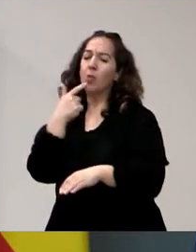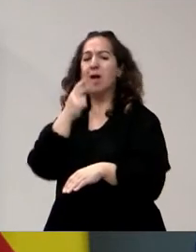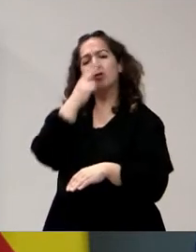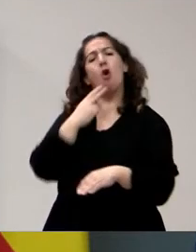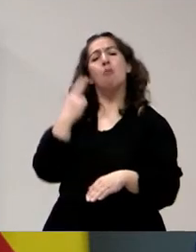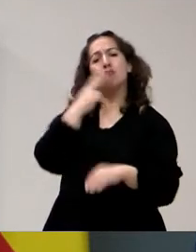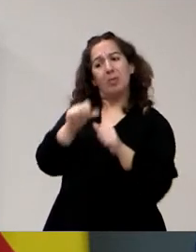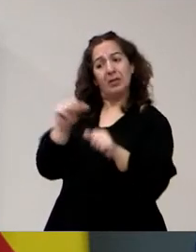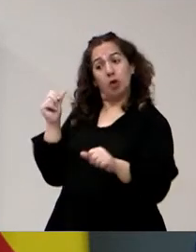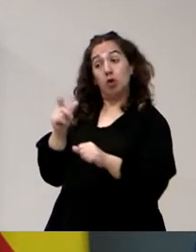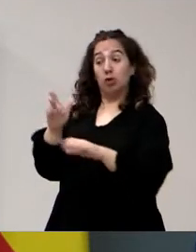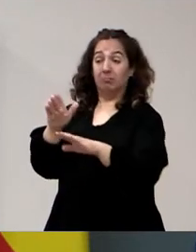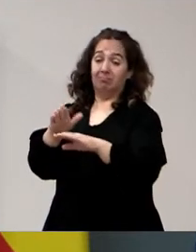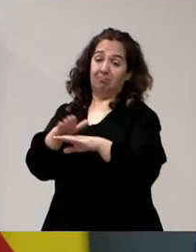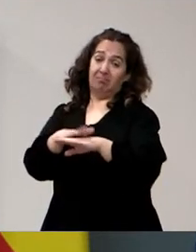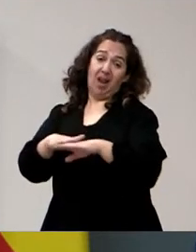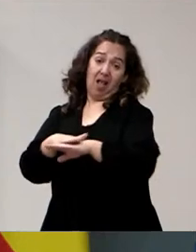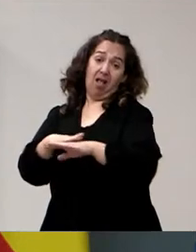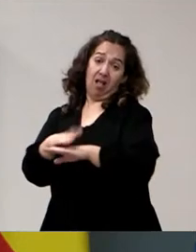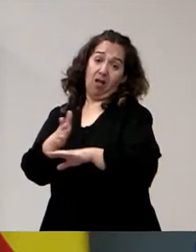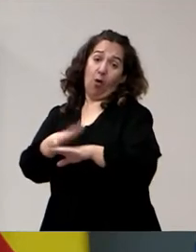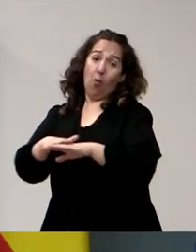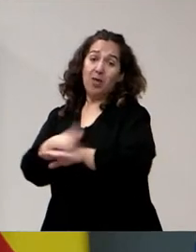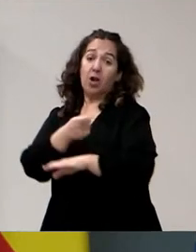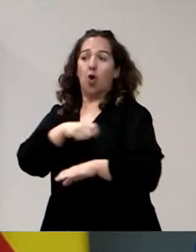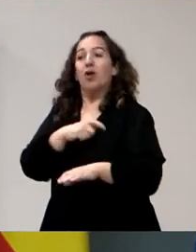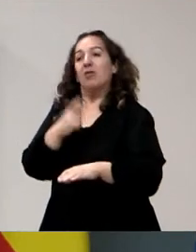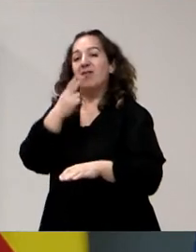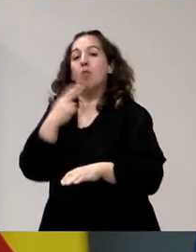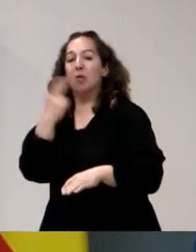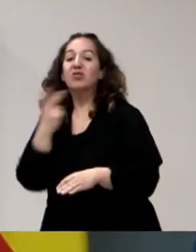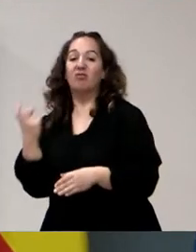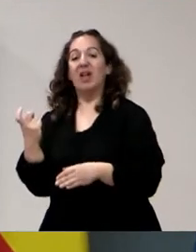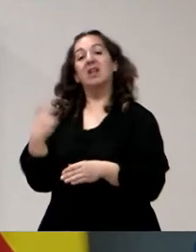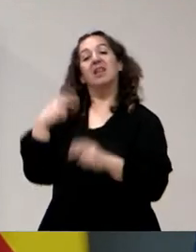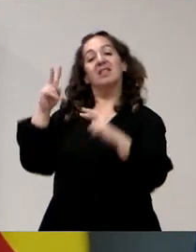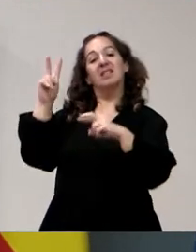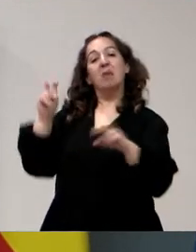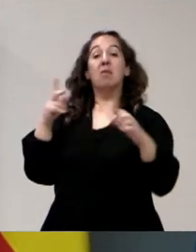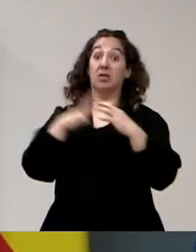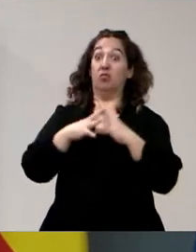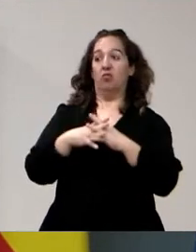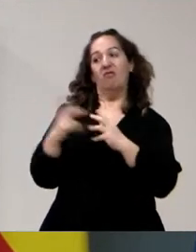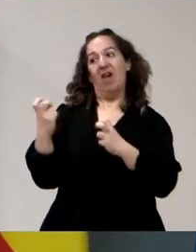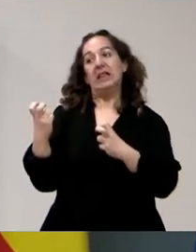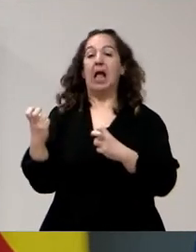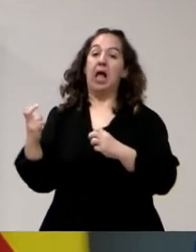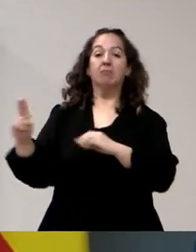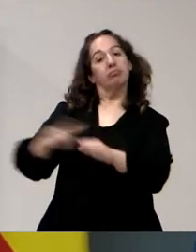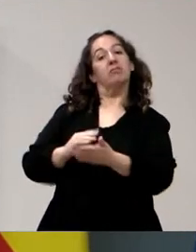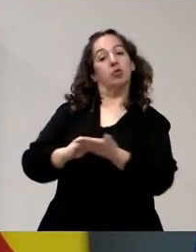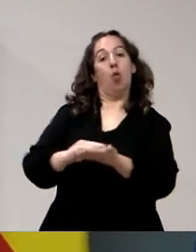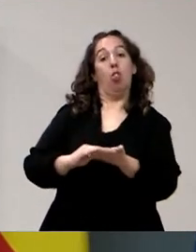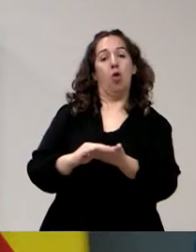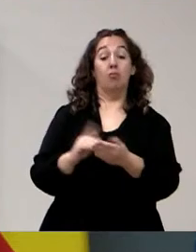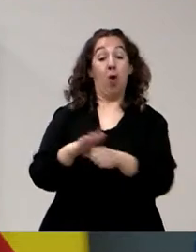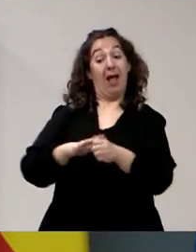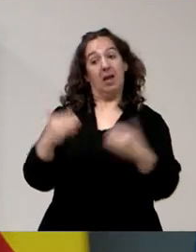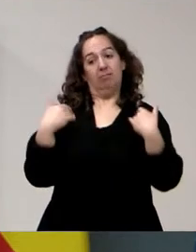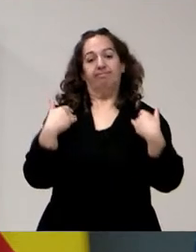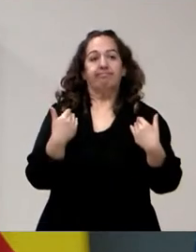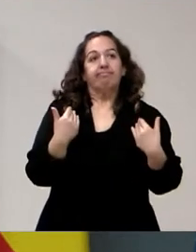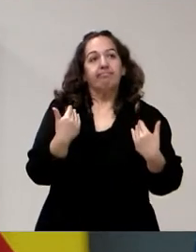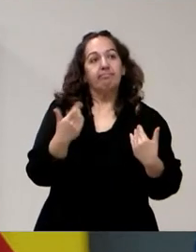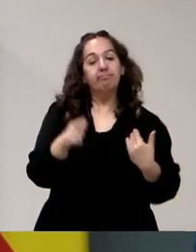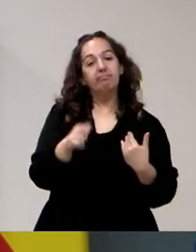gobierno de la nación tiene con cantabria en materia de infraestructuras que es el área que le corresponde fundamentalmente para que dejemos de ser